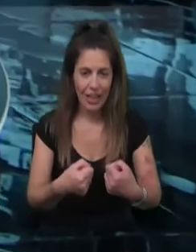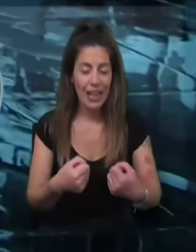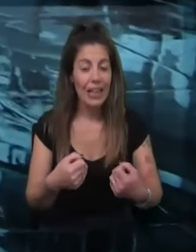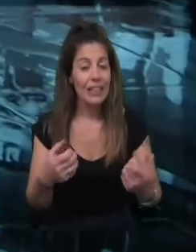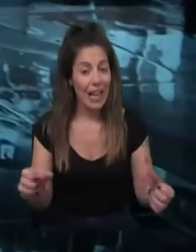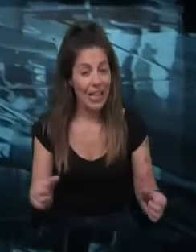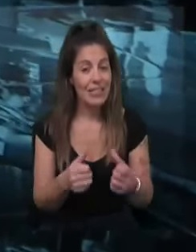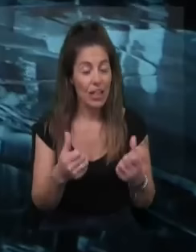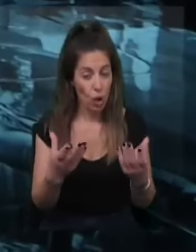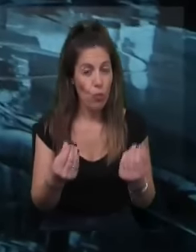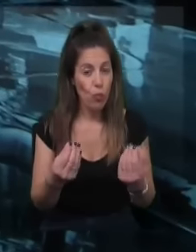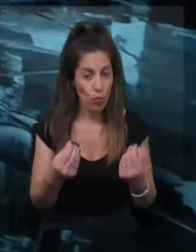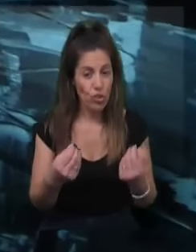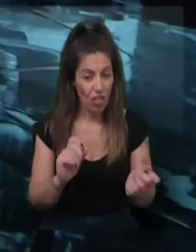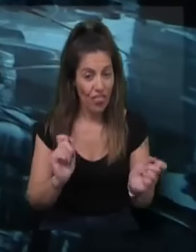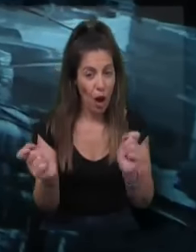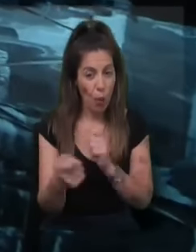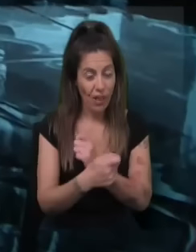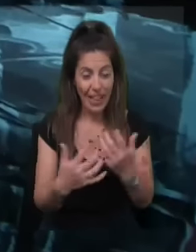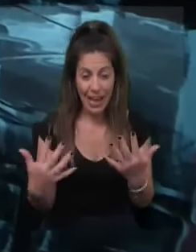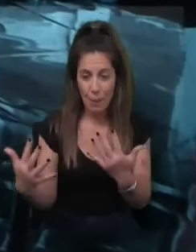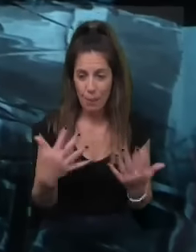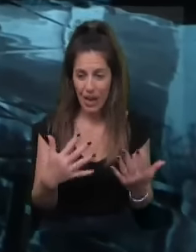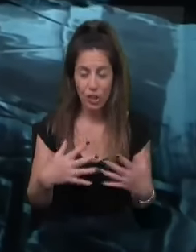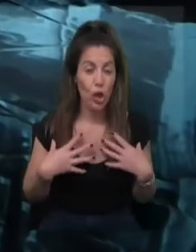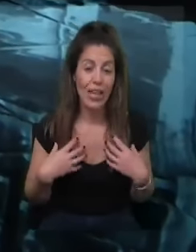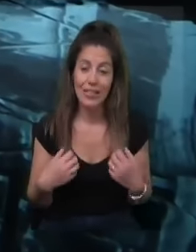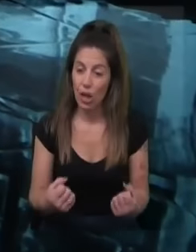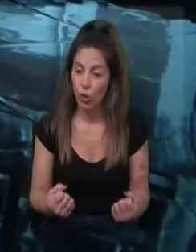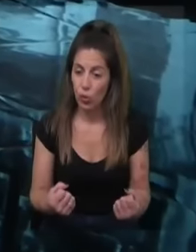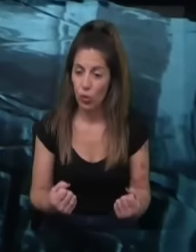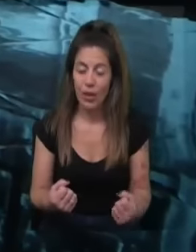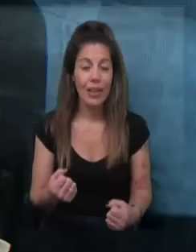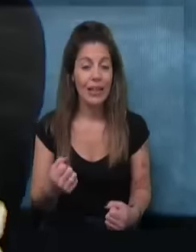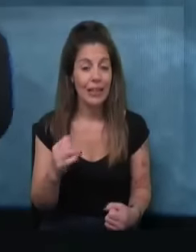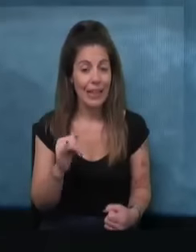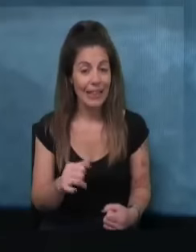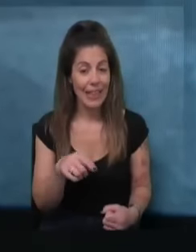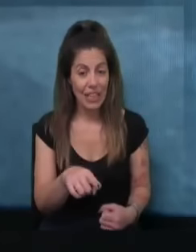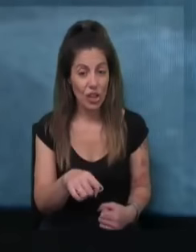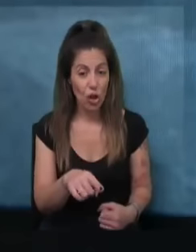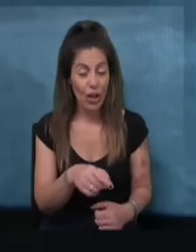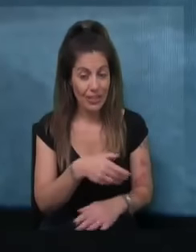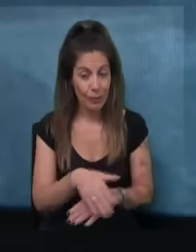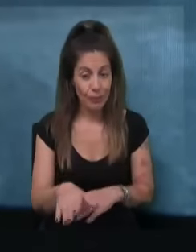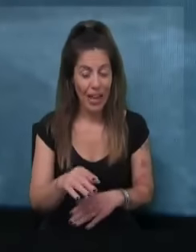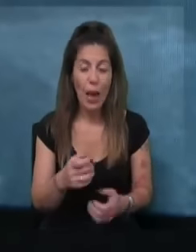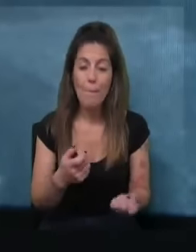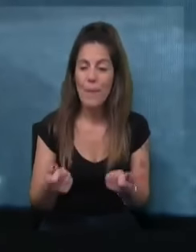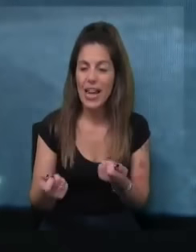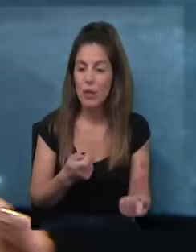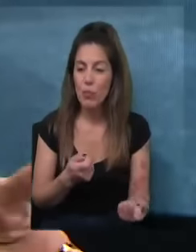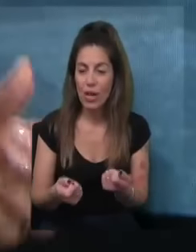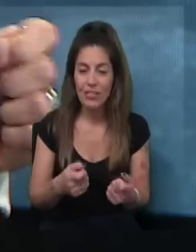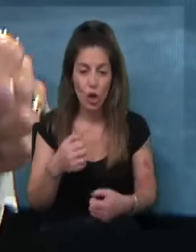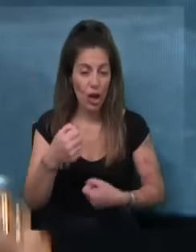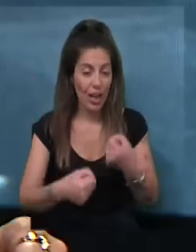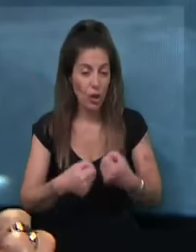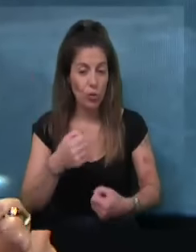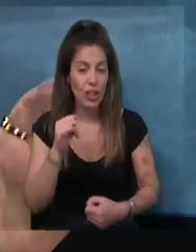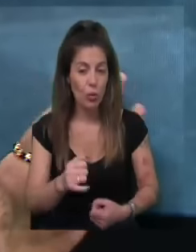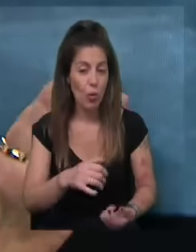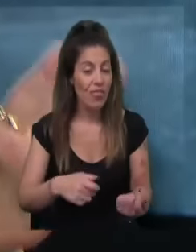costando mucho dar vuelta el impacto en la salud que han tenido la manipulación que la industria tuvo